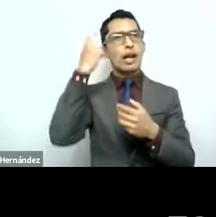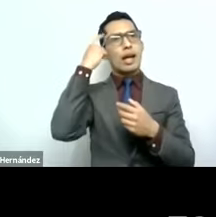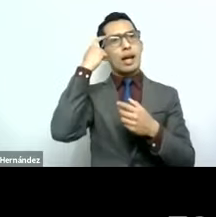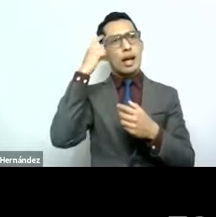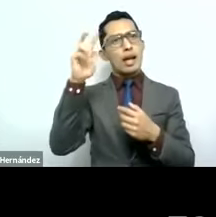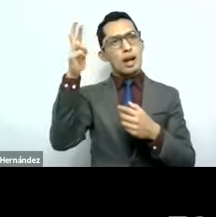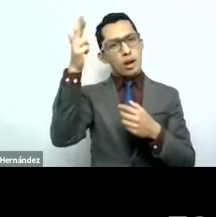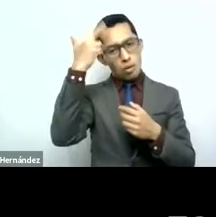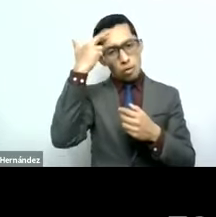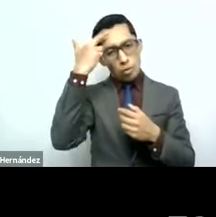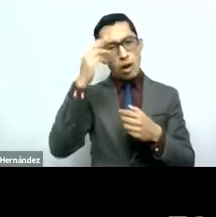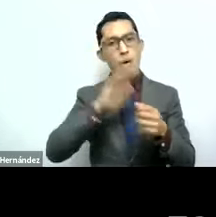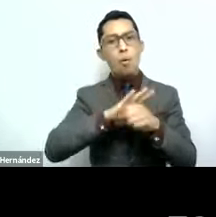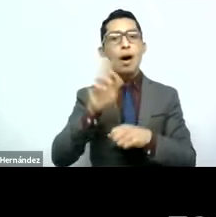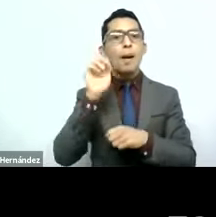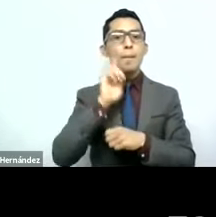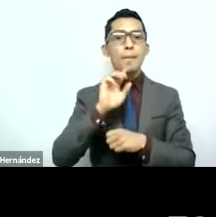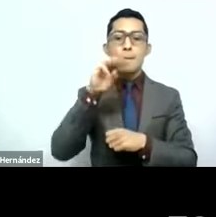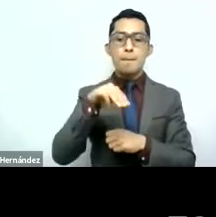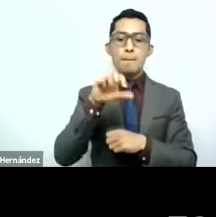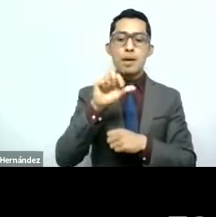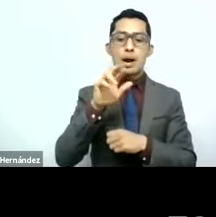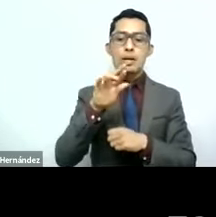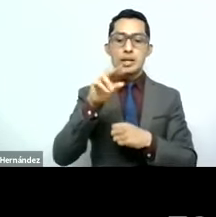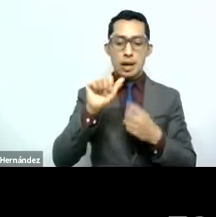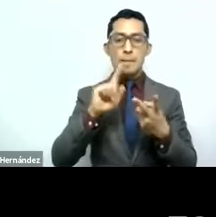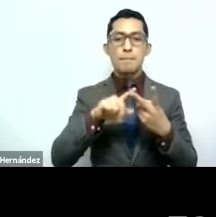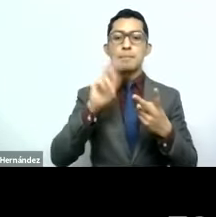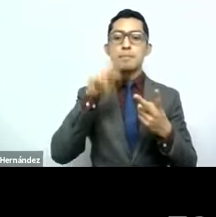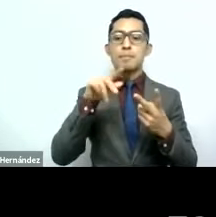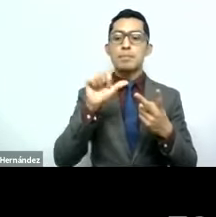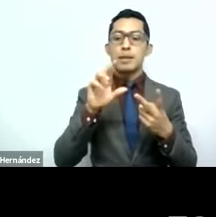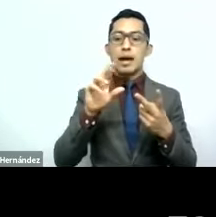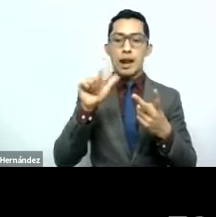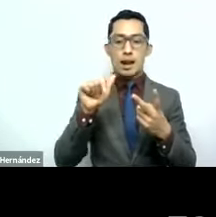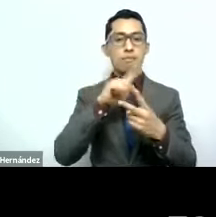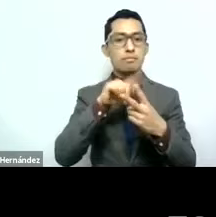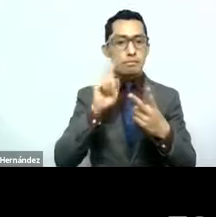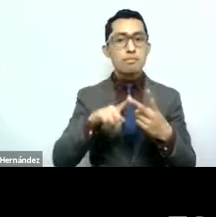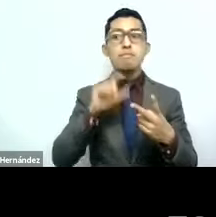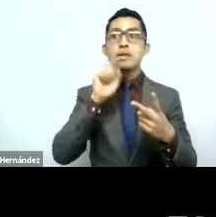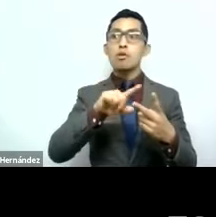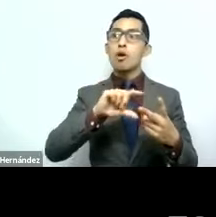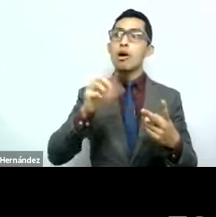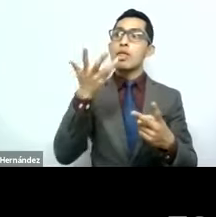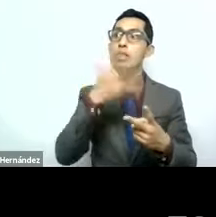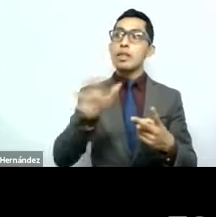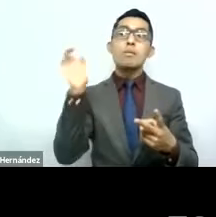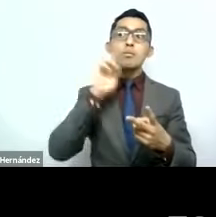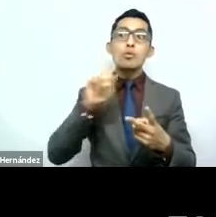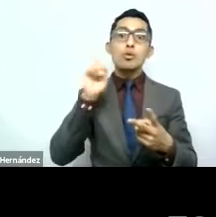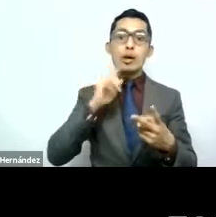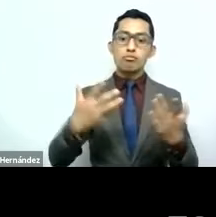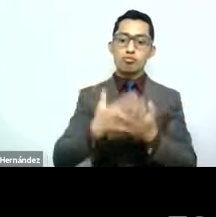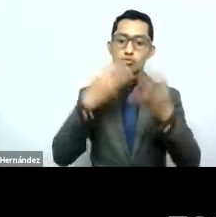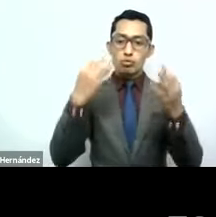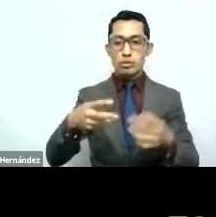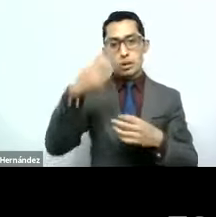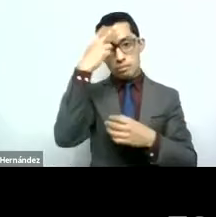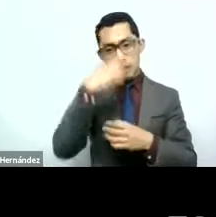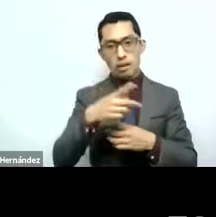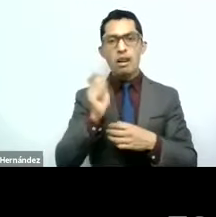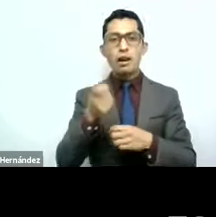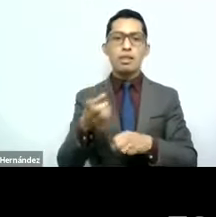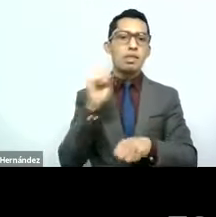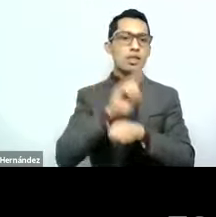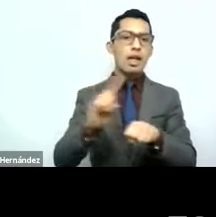casos de Mariana Lima y Carla Pontigo, pero también pienso en las más de 10 mujeres mexicanas que todos los días